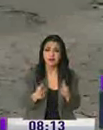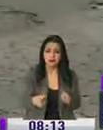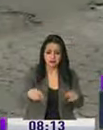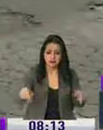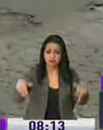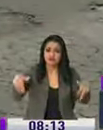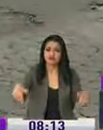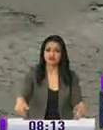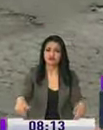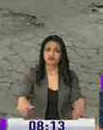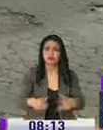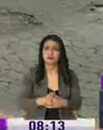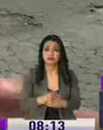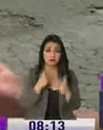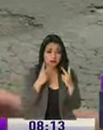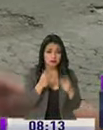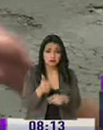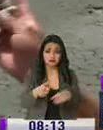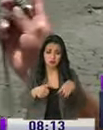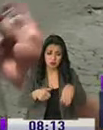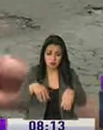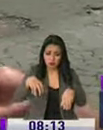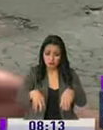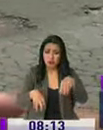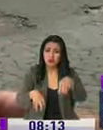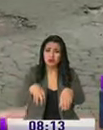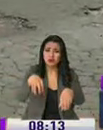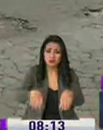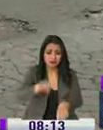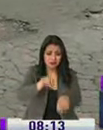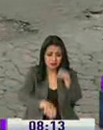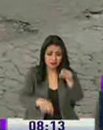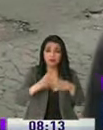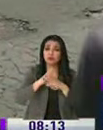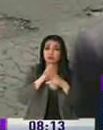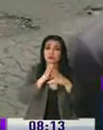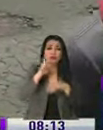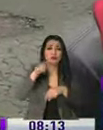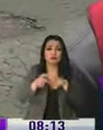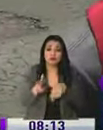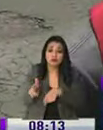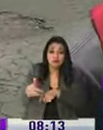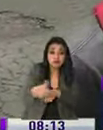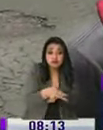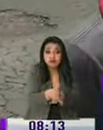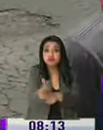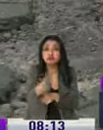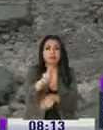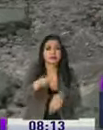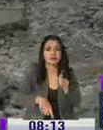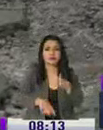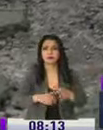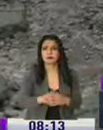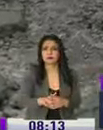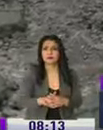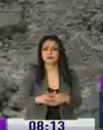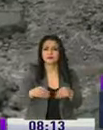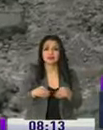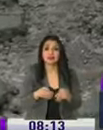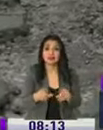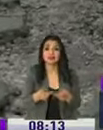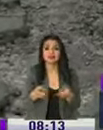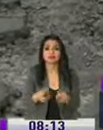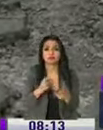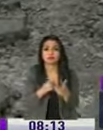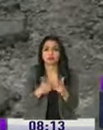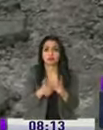ustedes mismos pueden darse cuenta, hay baches, está todo dañado, hasta los buses, no hay ni comodidad para venir a coger un bus de aquí. La tierra es otro de los problemas que